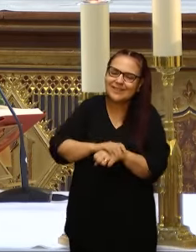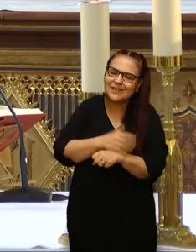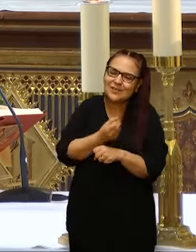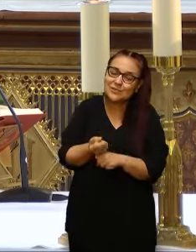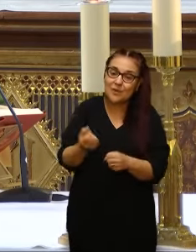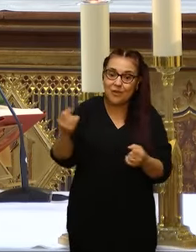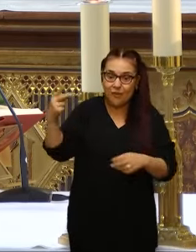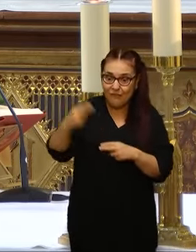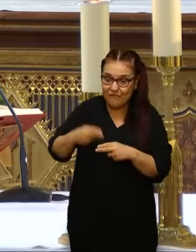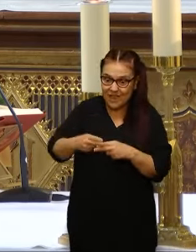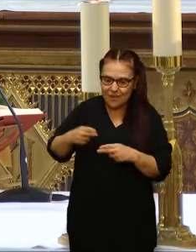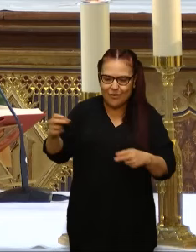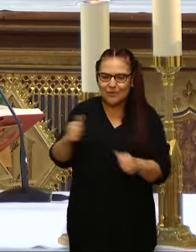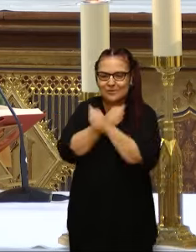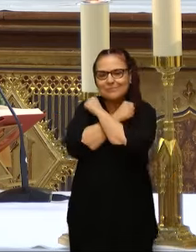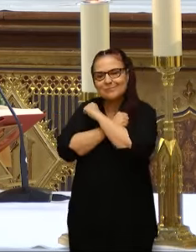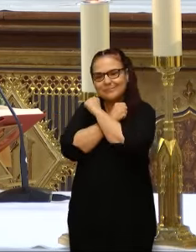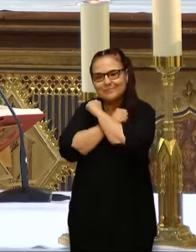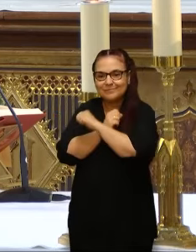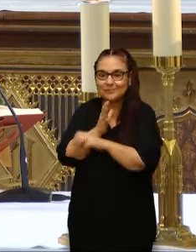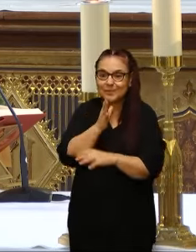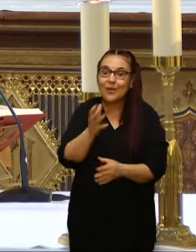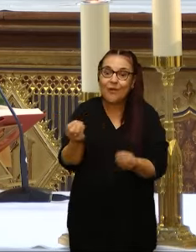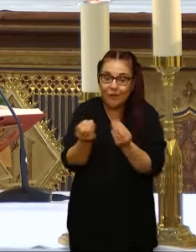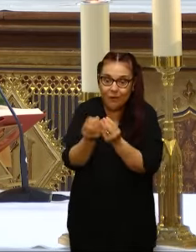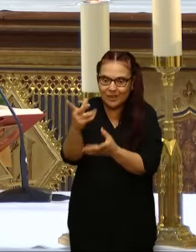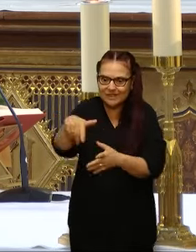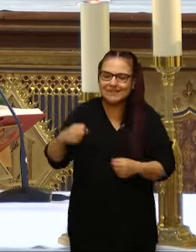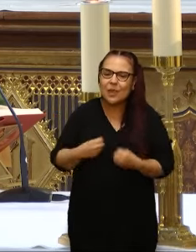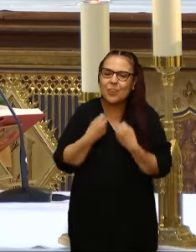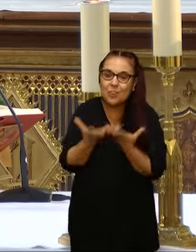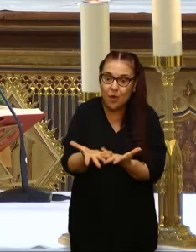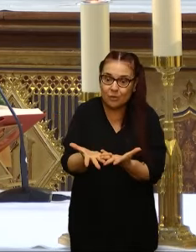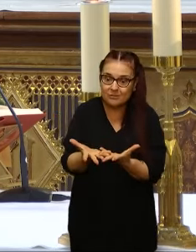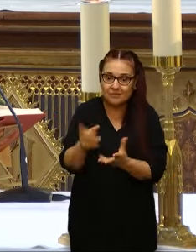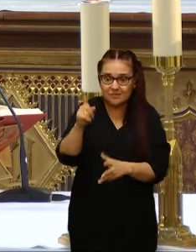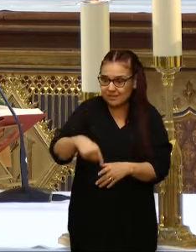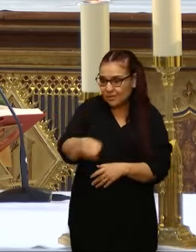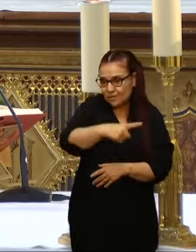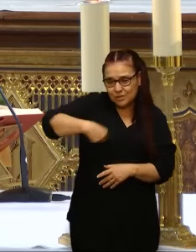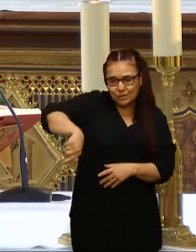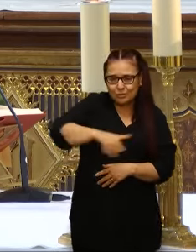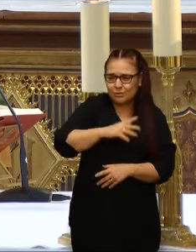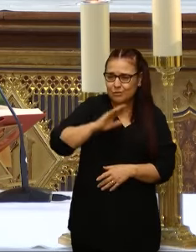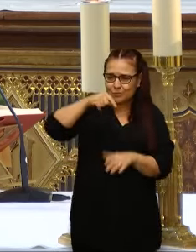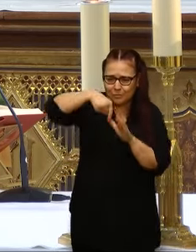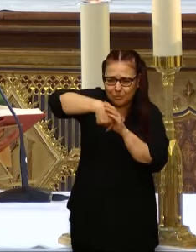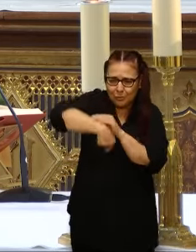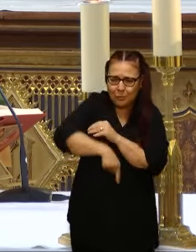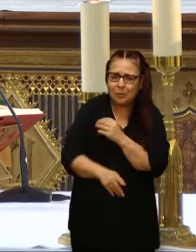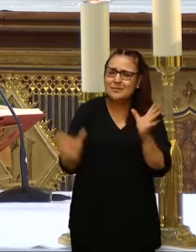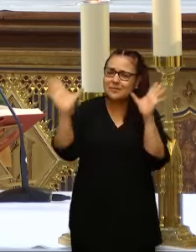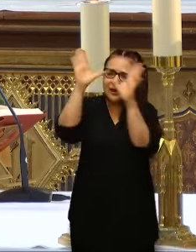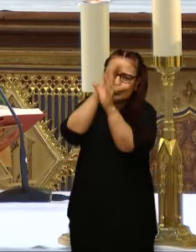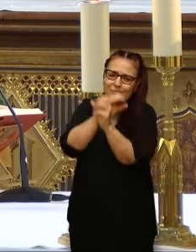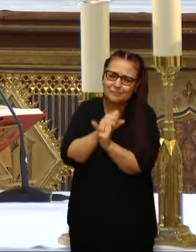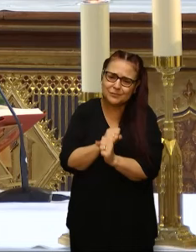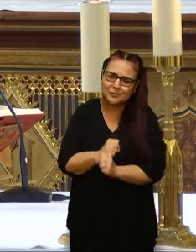de la esperanza. Por este don de tu gracia, incluso cuando nos vemos sumergidos en la noche del